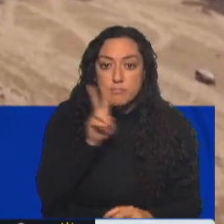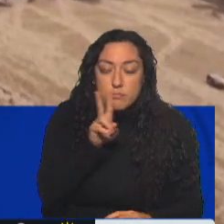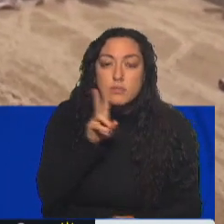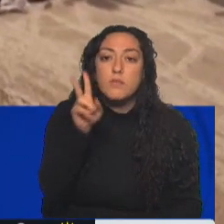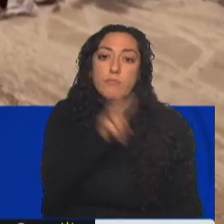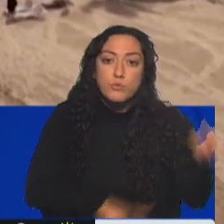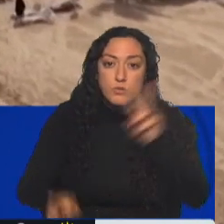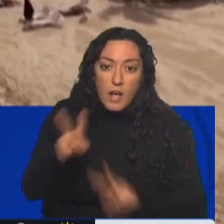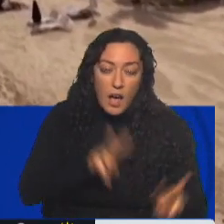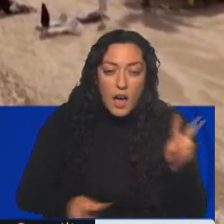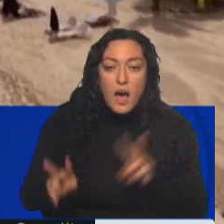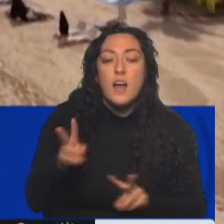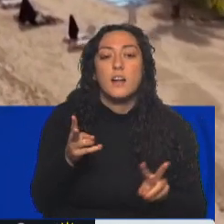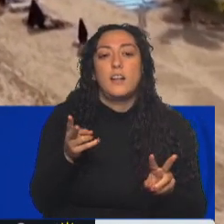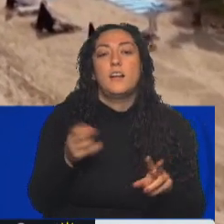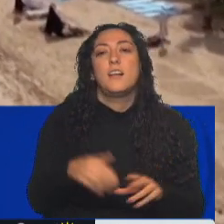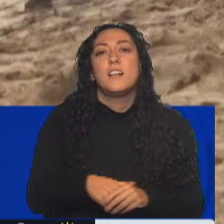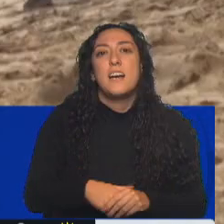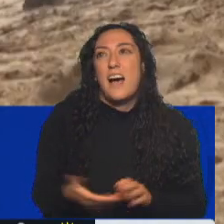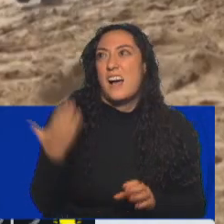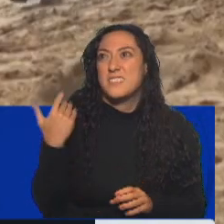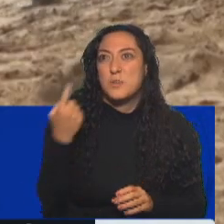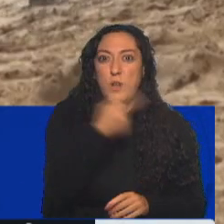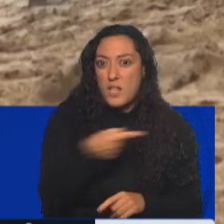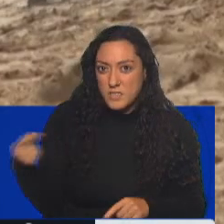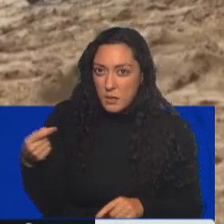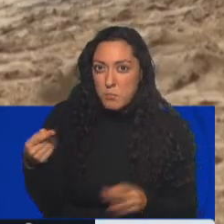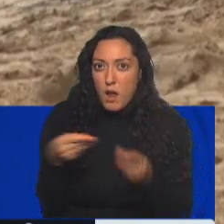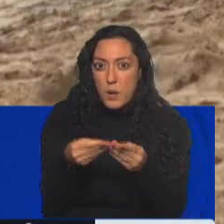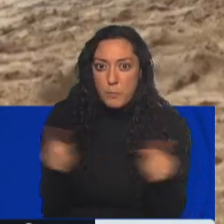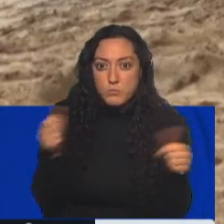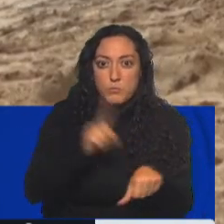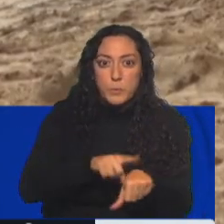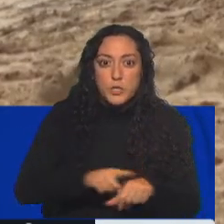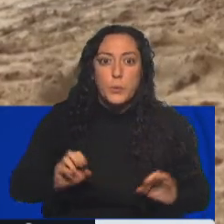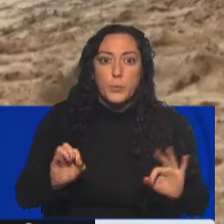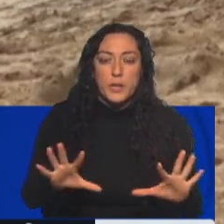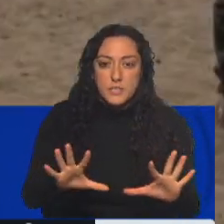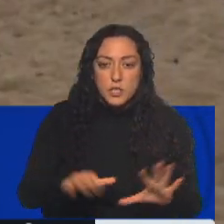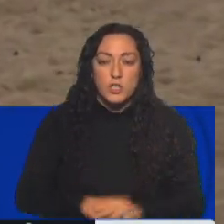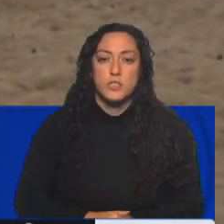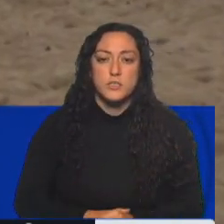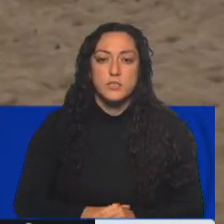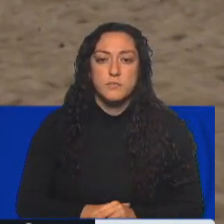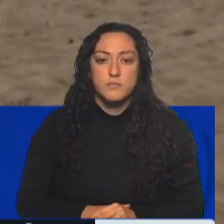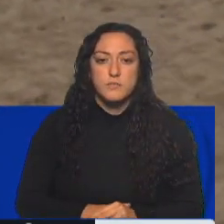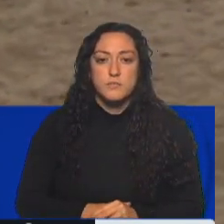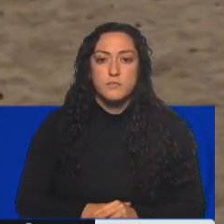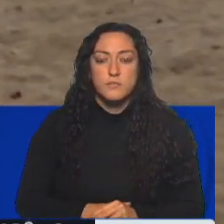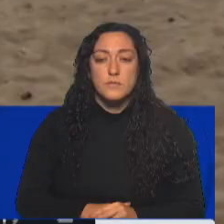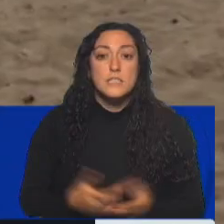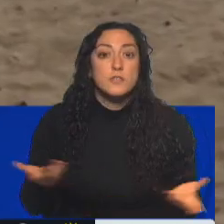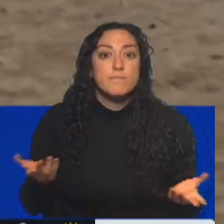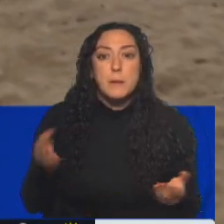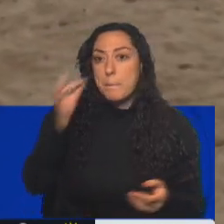de la Universidad de Pittsburgh que desapareció hace casi una semana mientras vacacionaba en Punta Cana. Nada se sabe de la joven